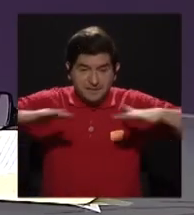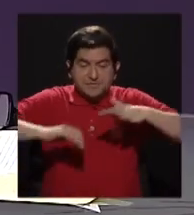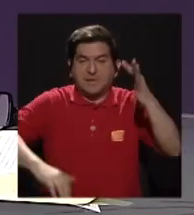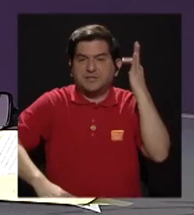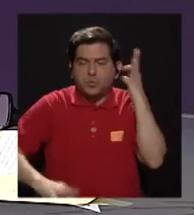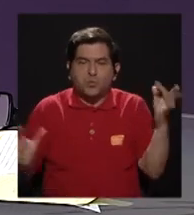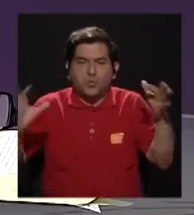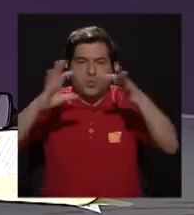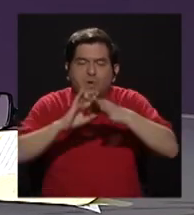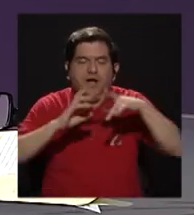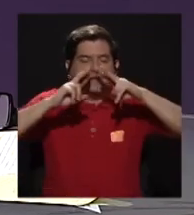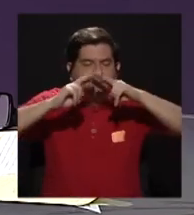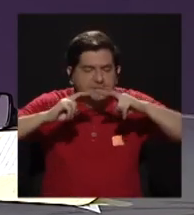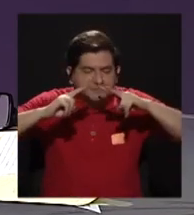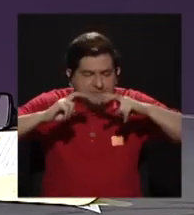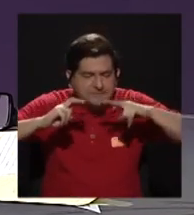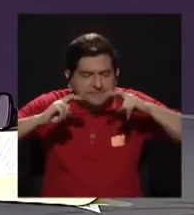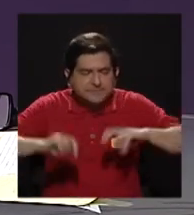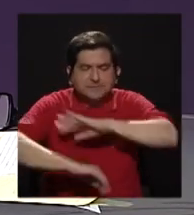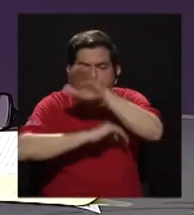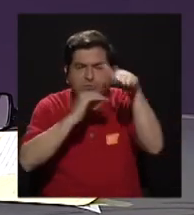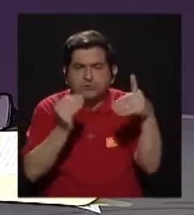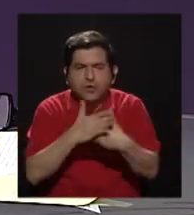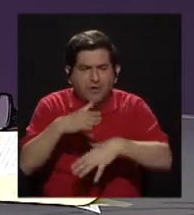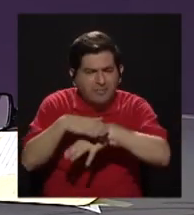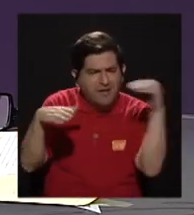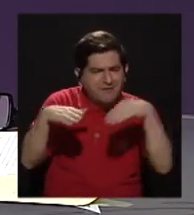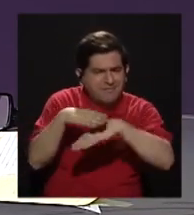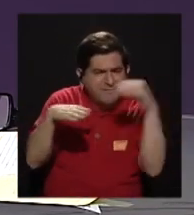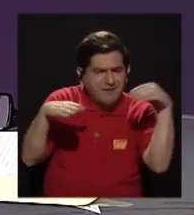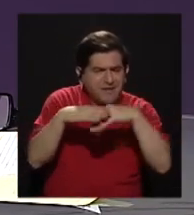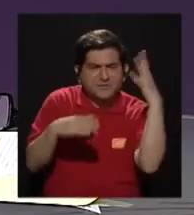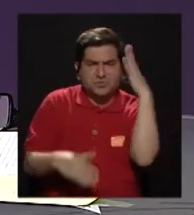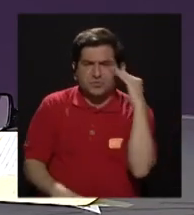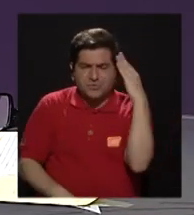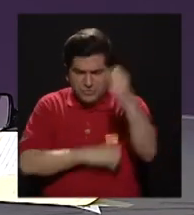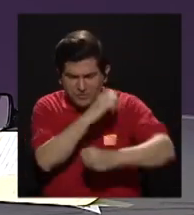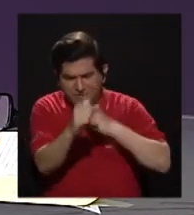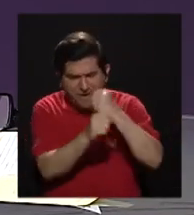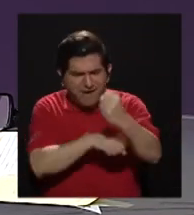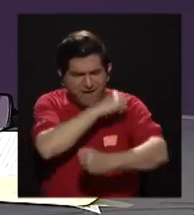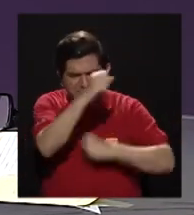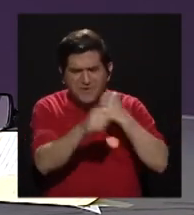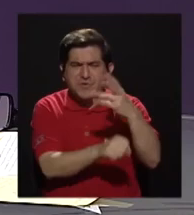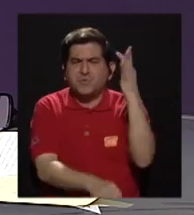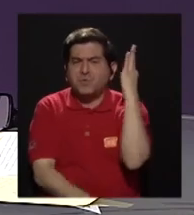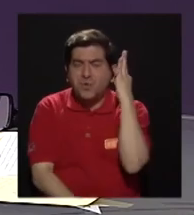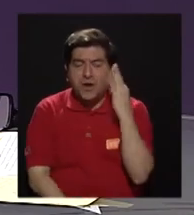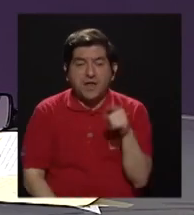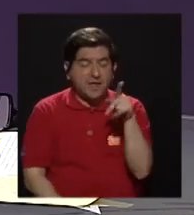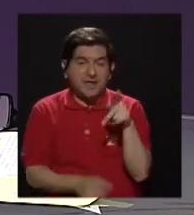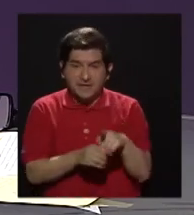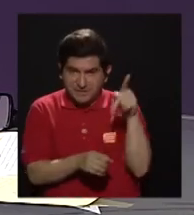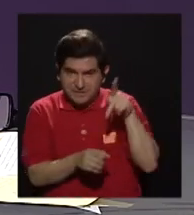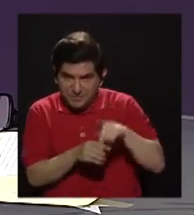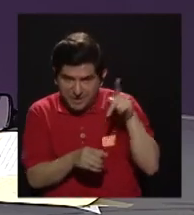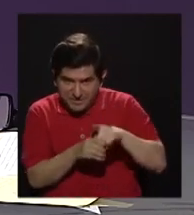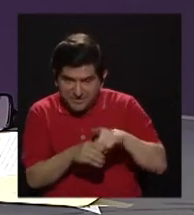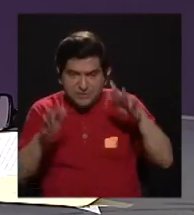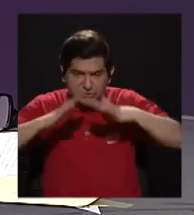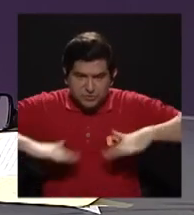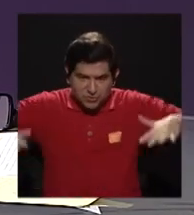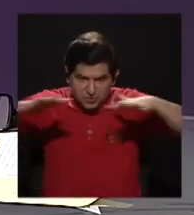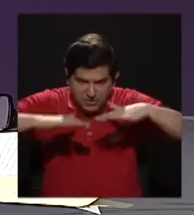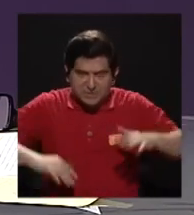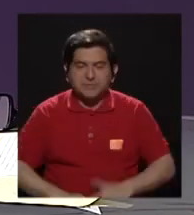mujeres donde analizamos todita la exclusión que hemos venido viviendo por años las mujeres, y esas participaciones y esos espacios,